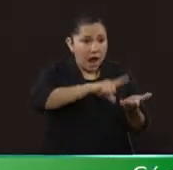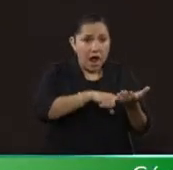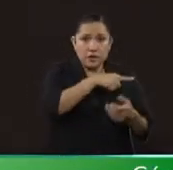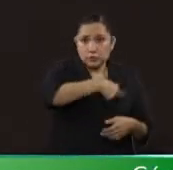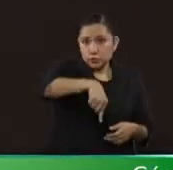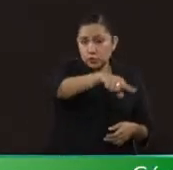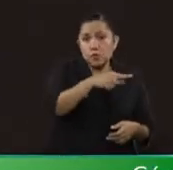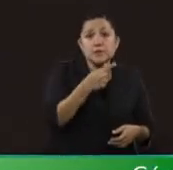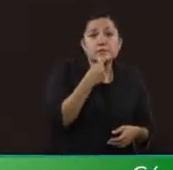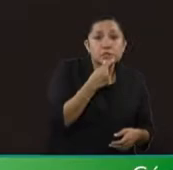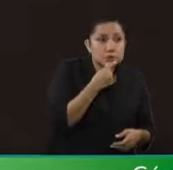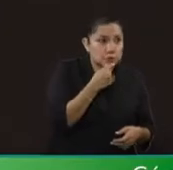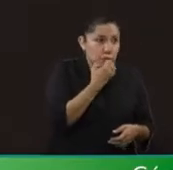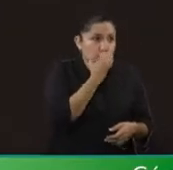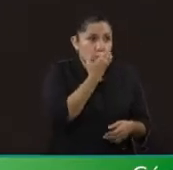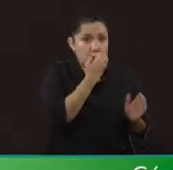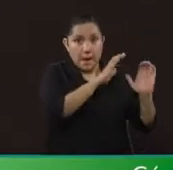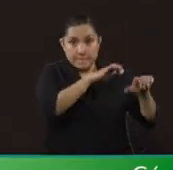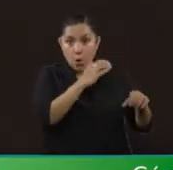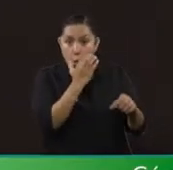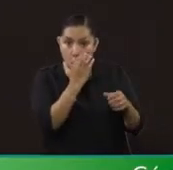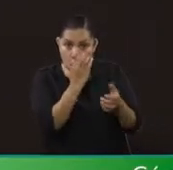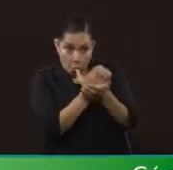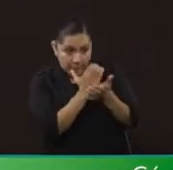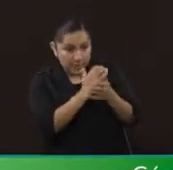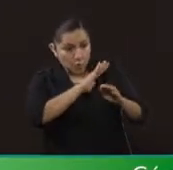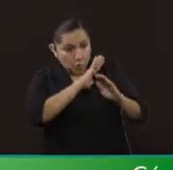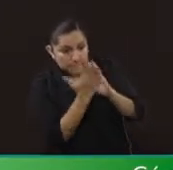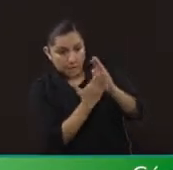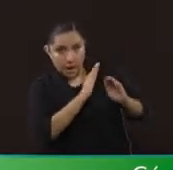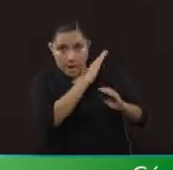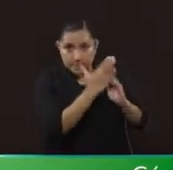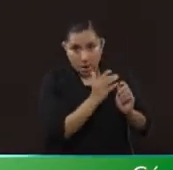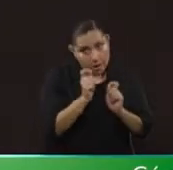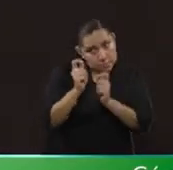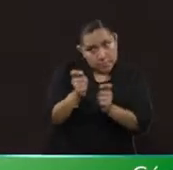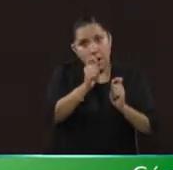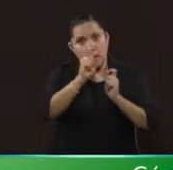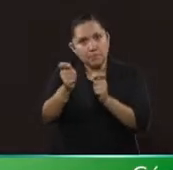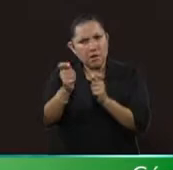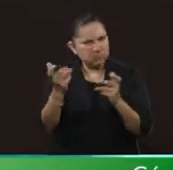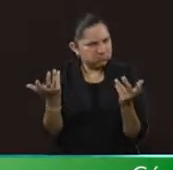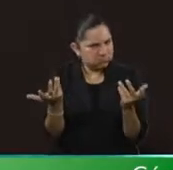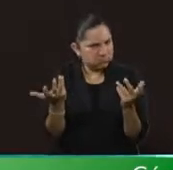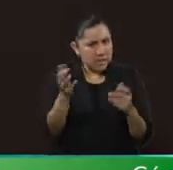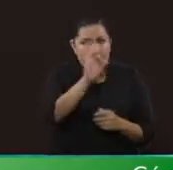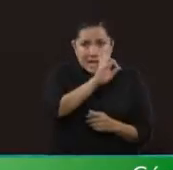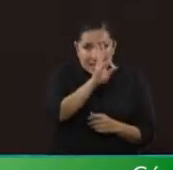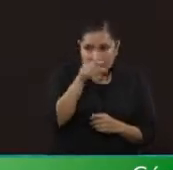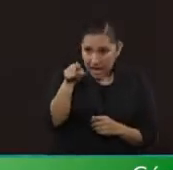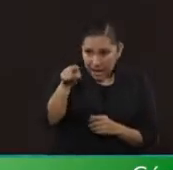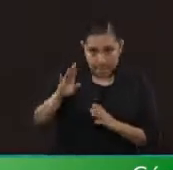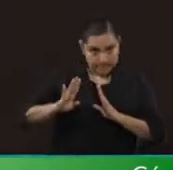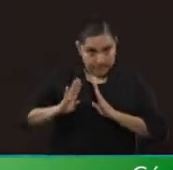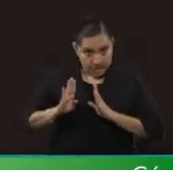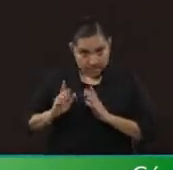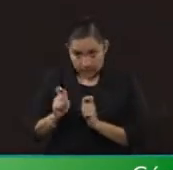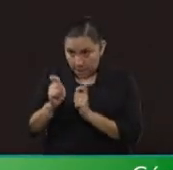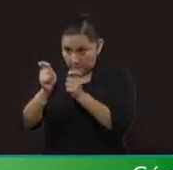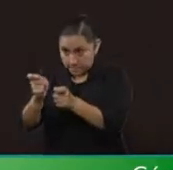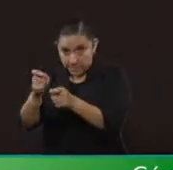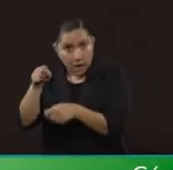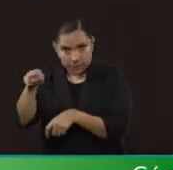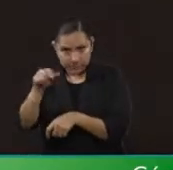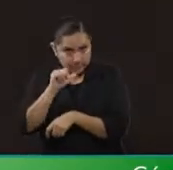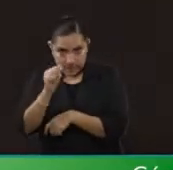niños cuando vienen las clases si no quieren militarizar al país y darle a los militares funciones civiles en tiempos de paz Entonces no toquen